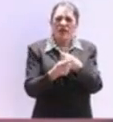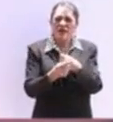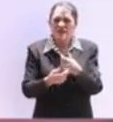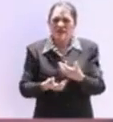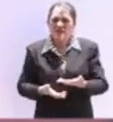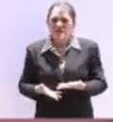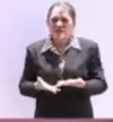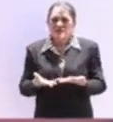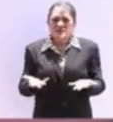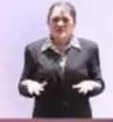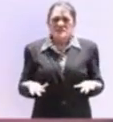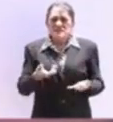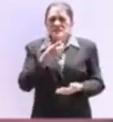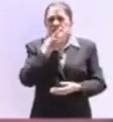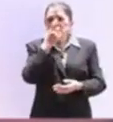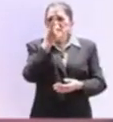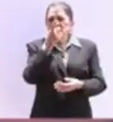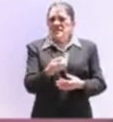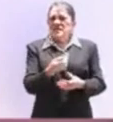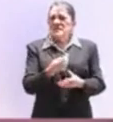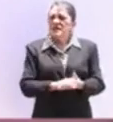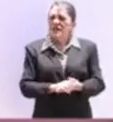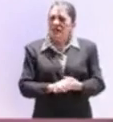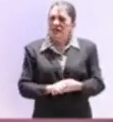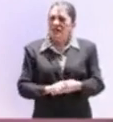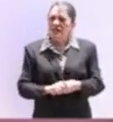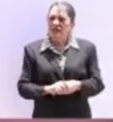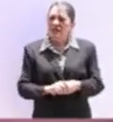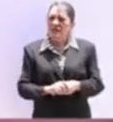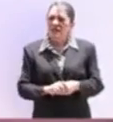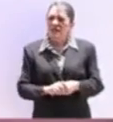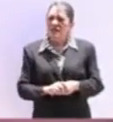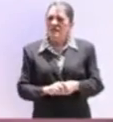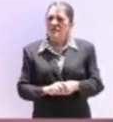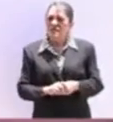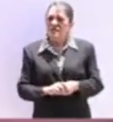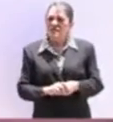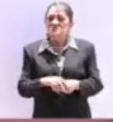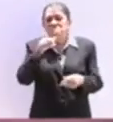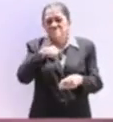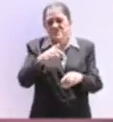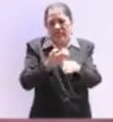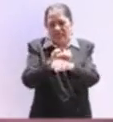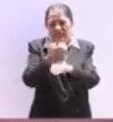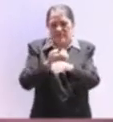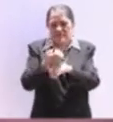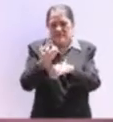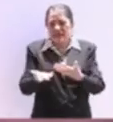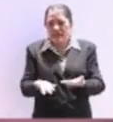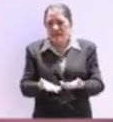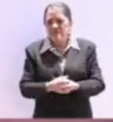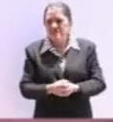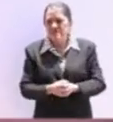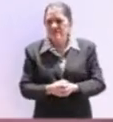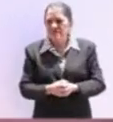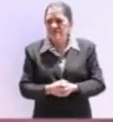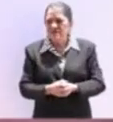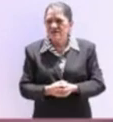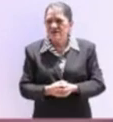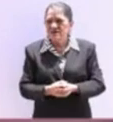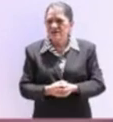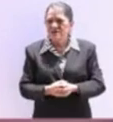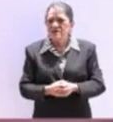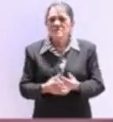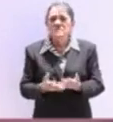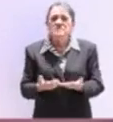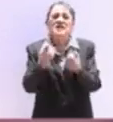y el FICE, que es lo que se entera al Estado, son mecanismos efectivos con los que cuenta el